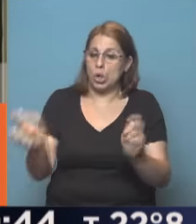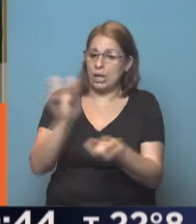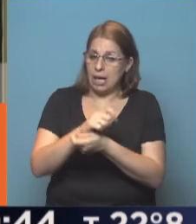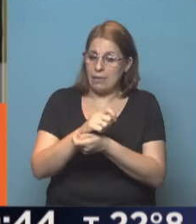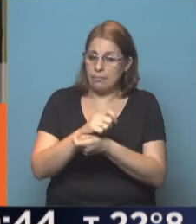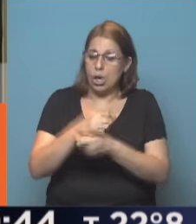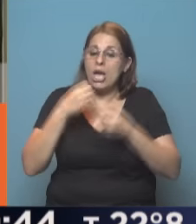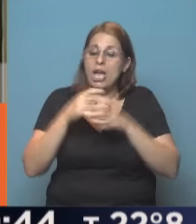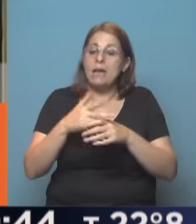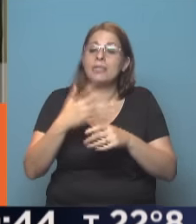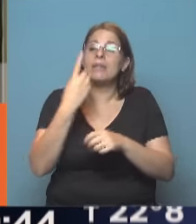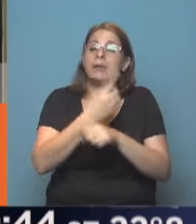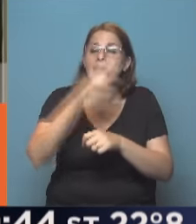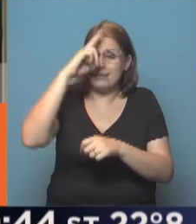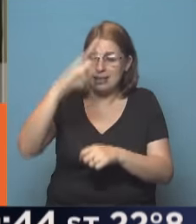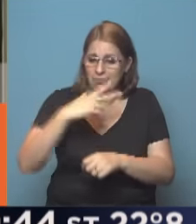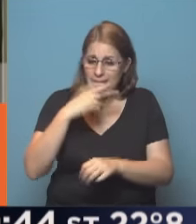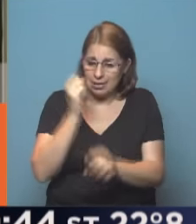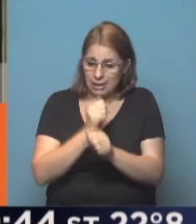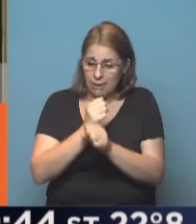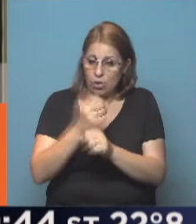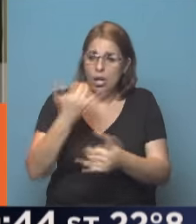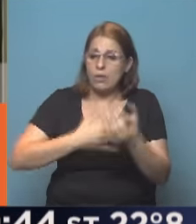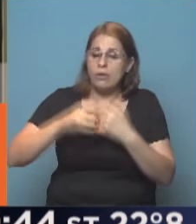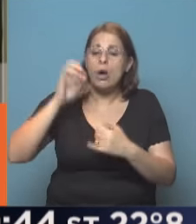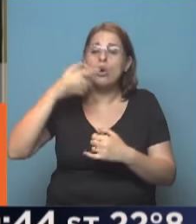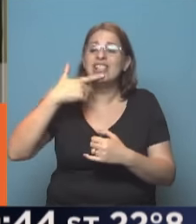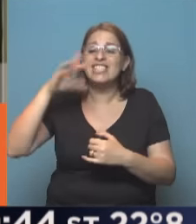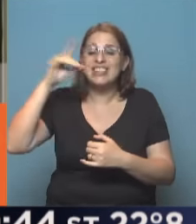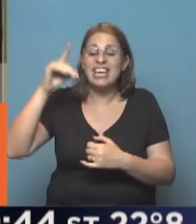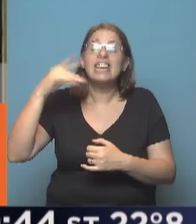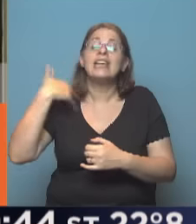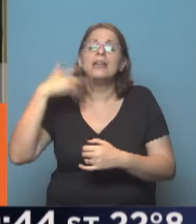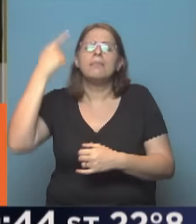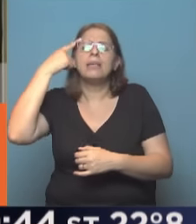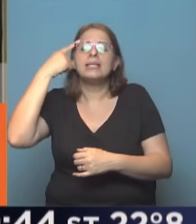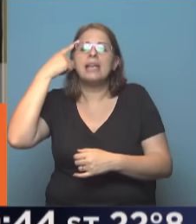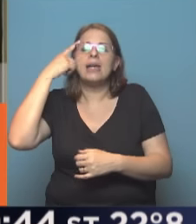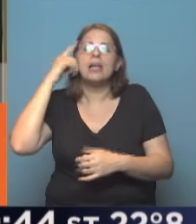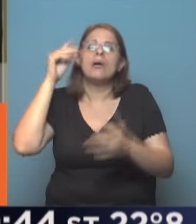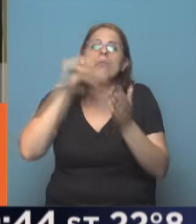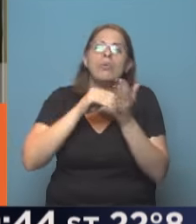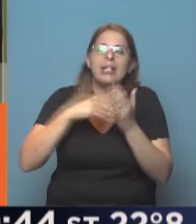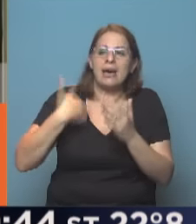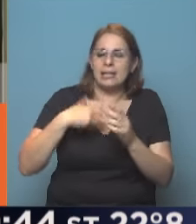primer trimestre de este año el trabajo, cuando nos informa la OECD que estaba pensando en no publicar a la Argentina.